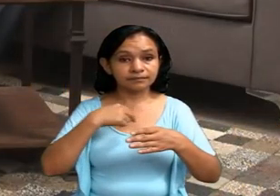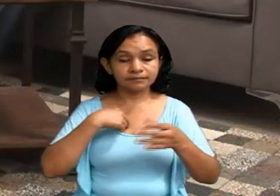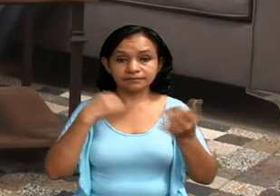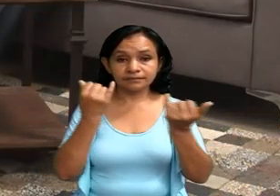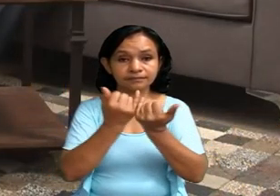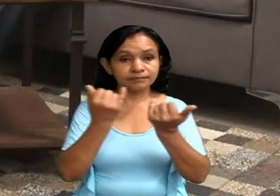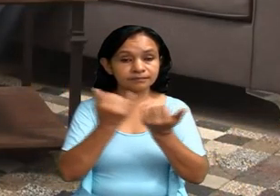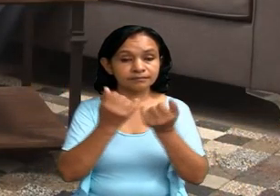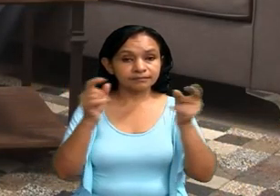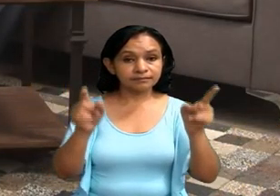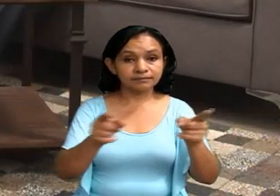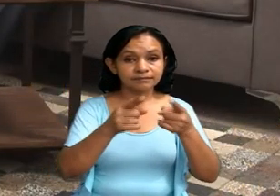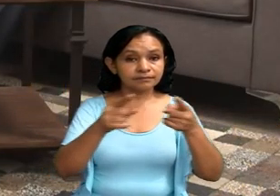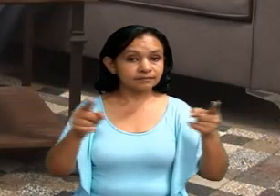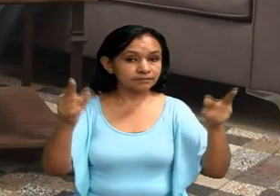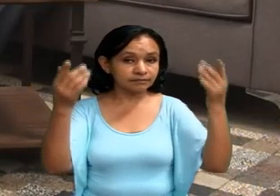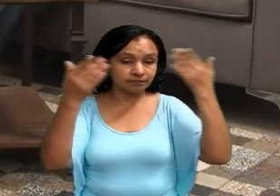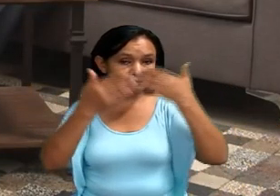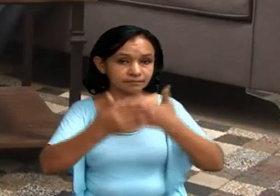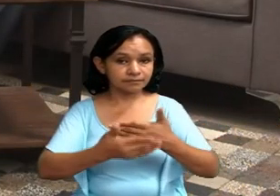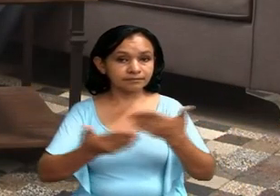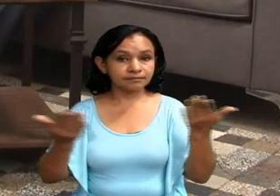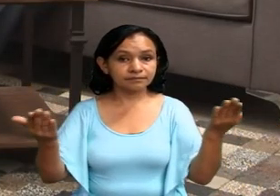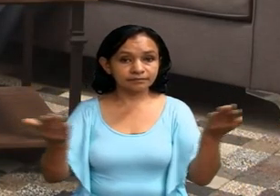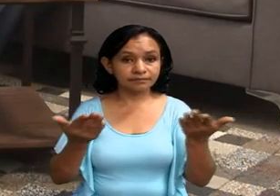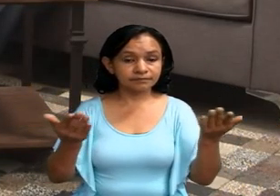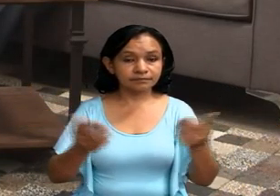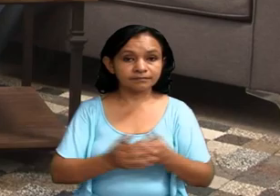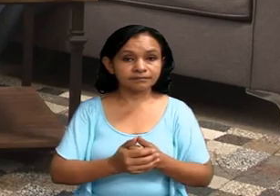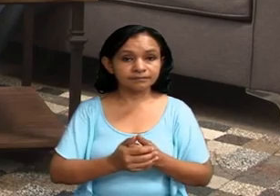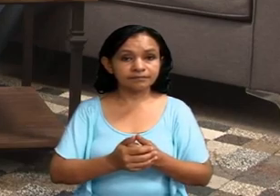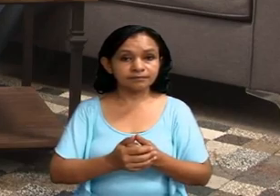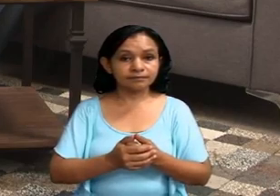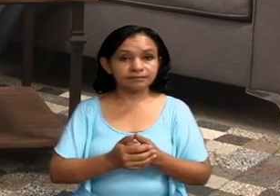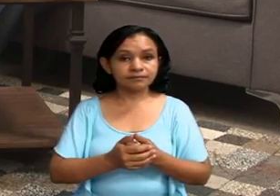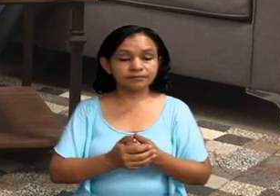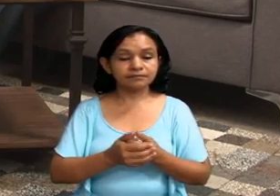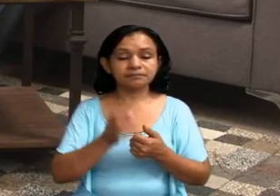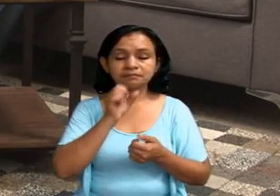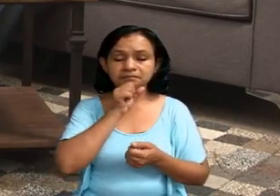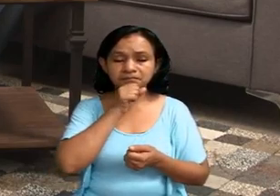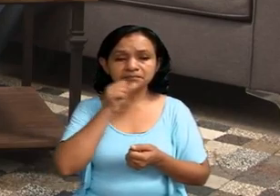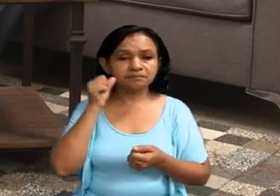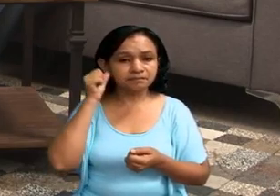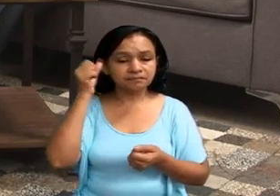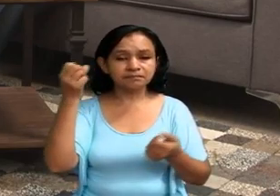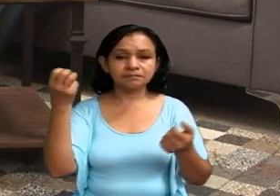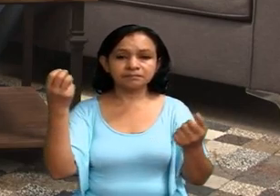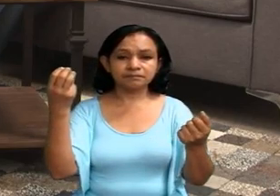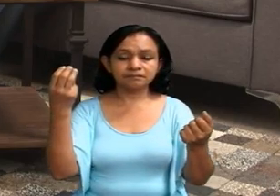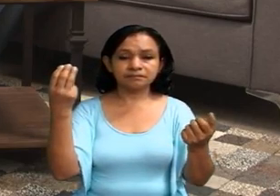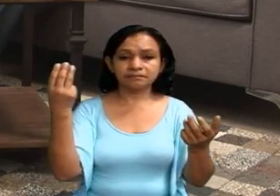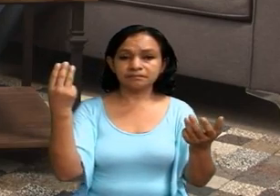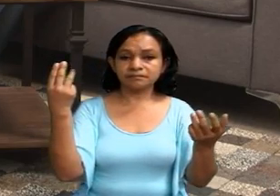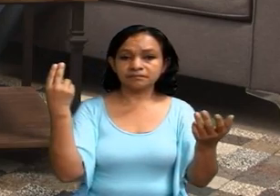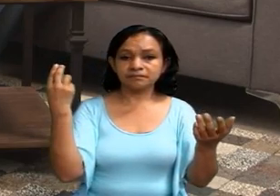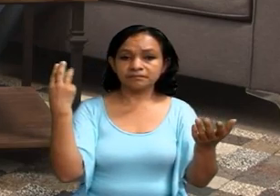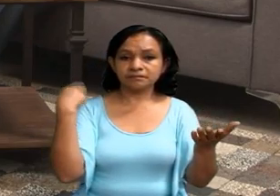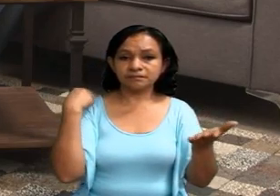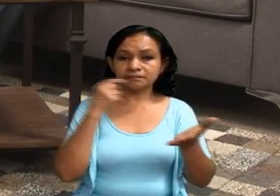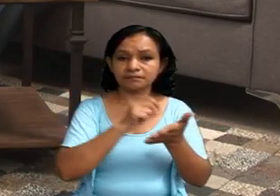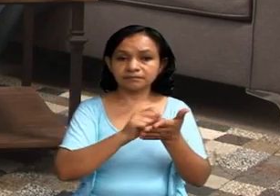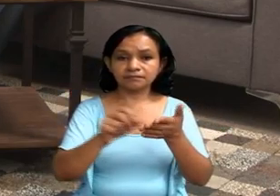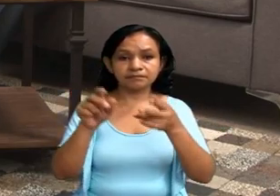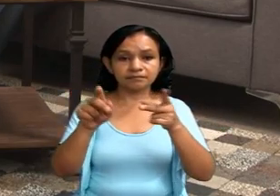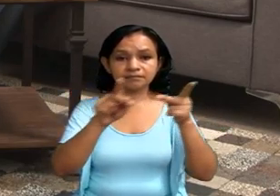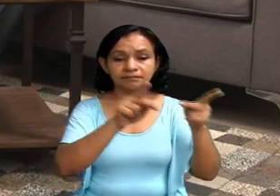el concierto como en la noche. Y entonces no solamente llegan jubilados, maestros, trabajadores del Estado, tenemos